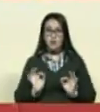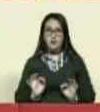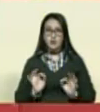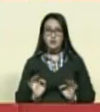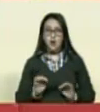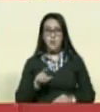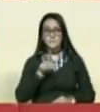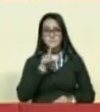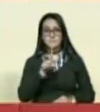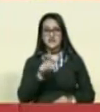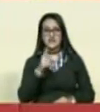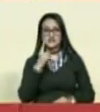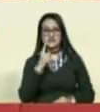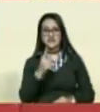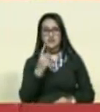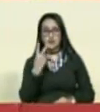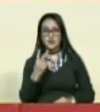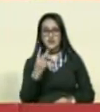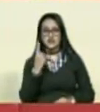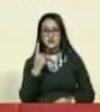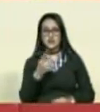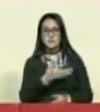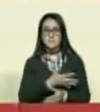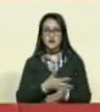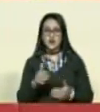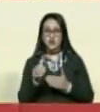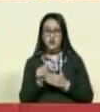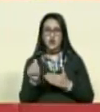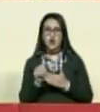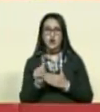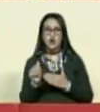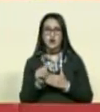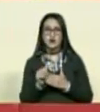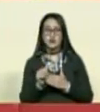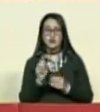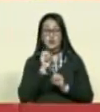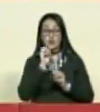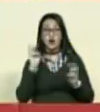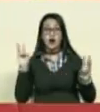de 1.121 millones de dólares en Aguará.